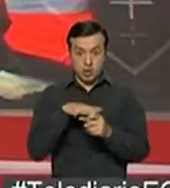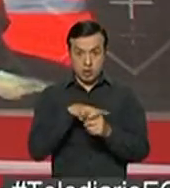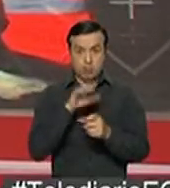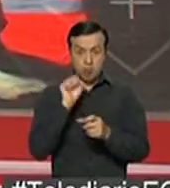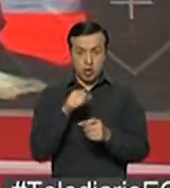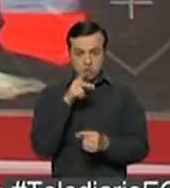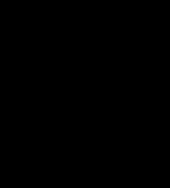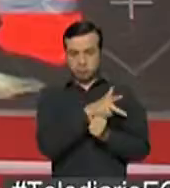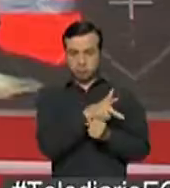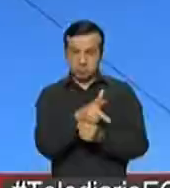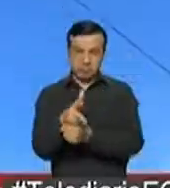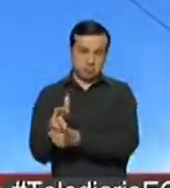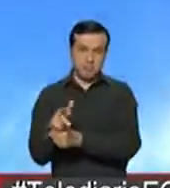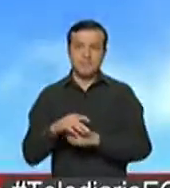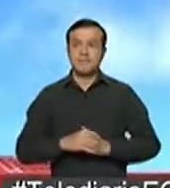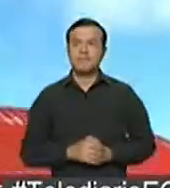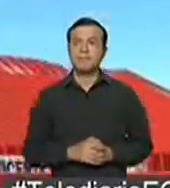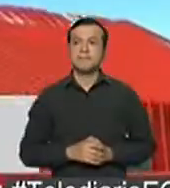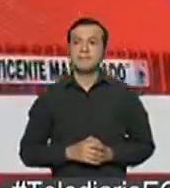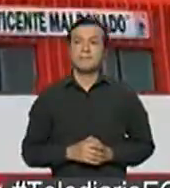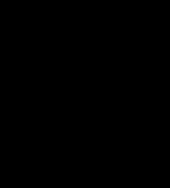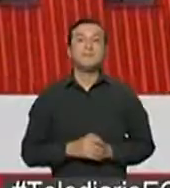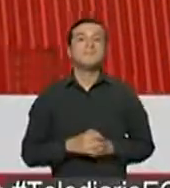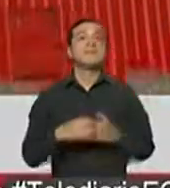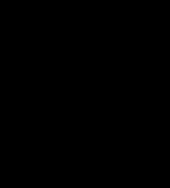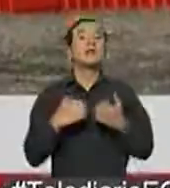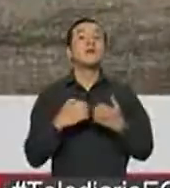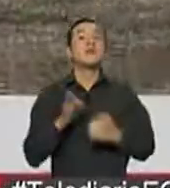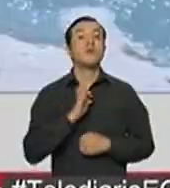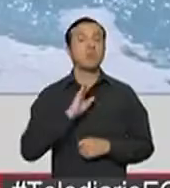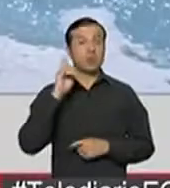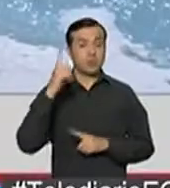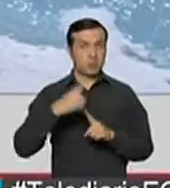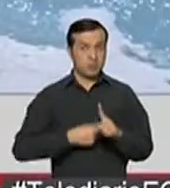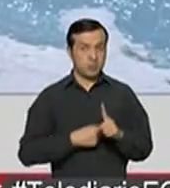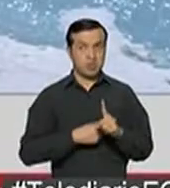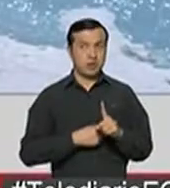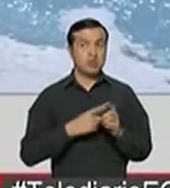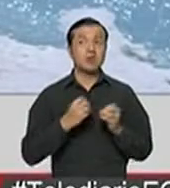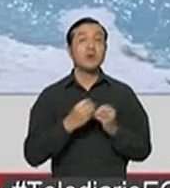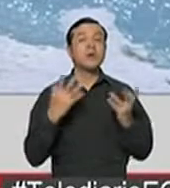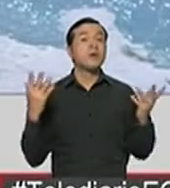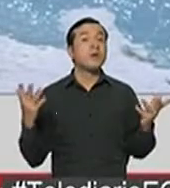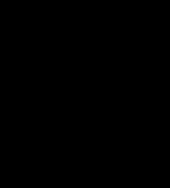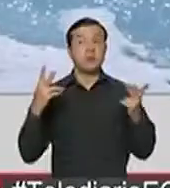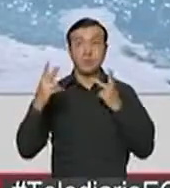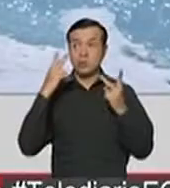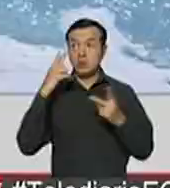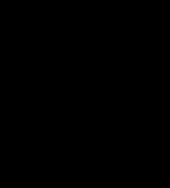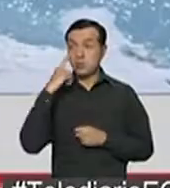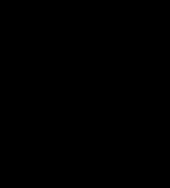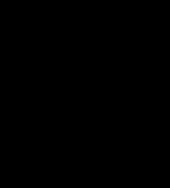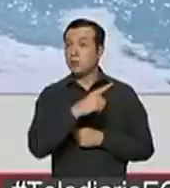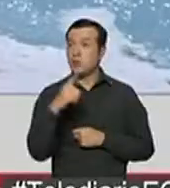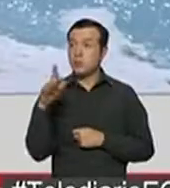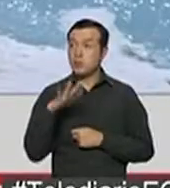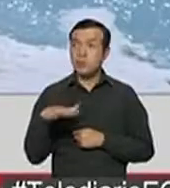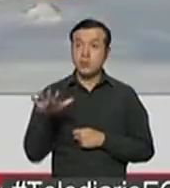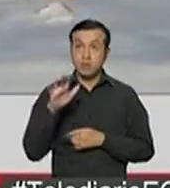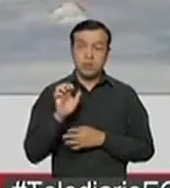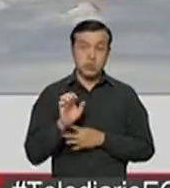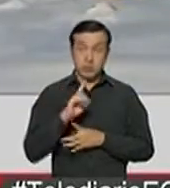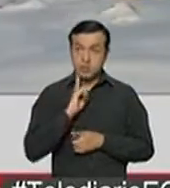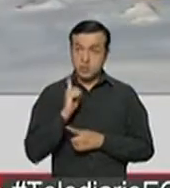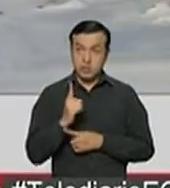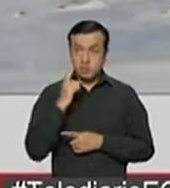Antártida. El equipo técnico permaneció un mes y se registraron inéditas imágenes de esta parte del planeta,